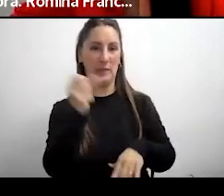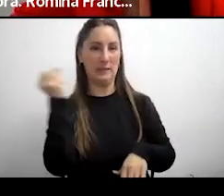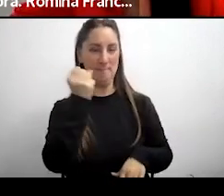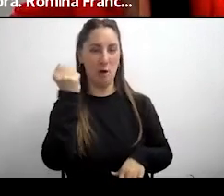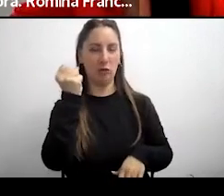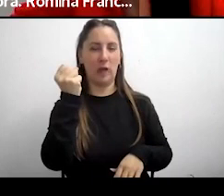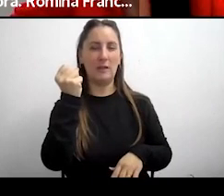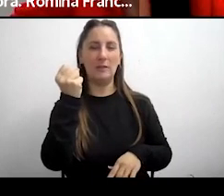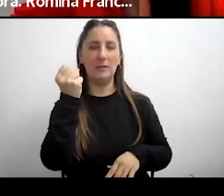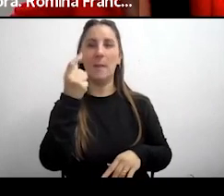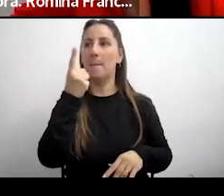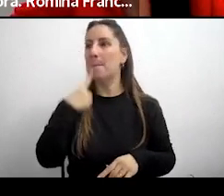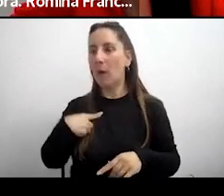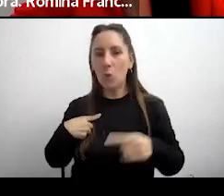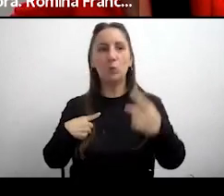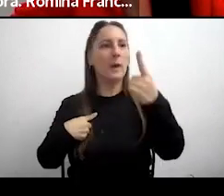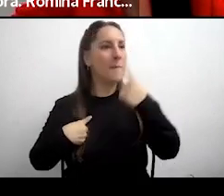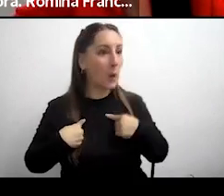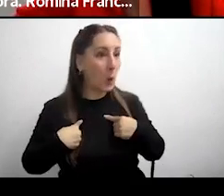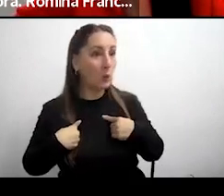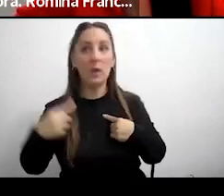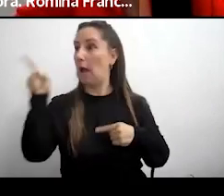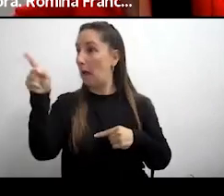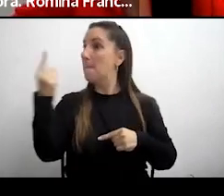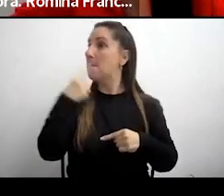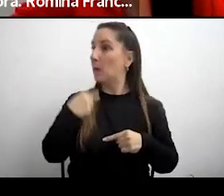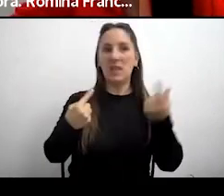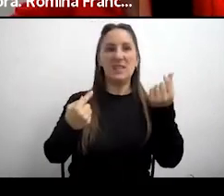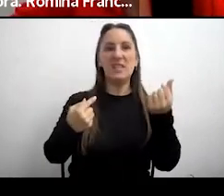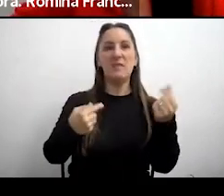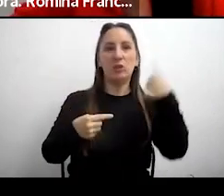que consulta otra persona después le sirva a los demás participantes.